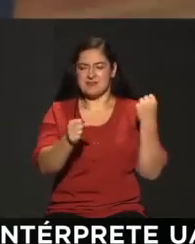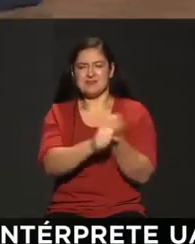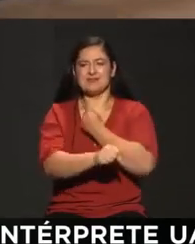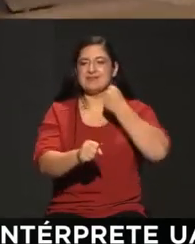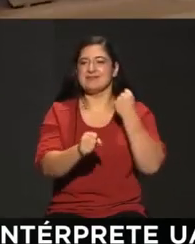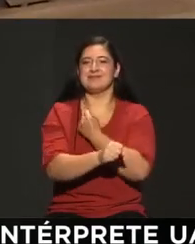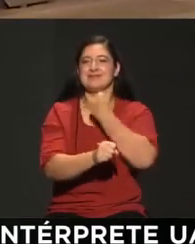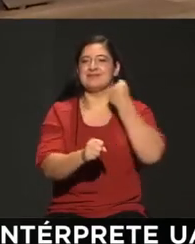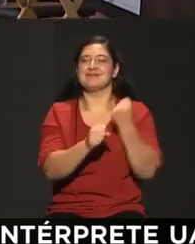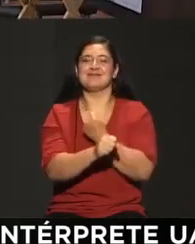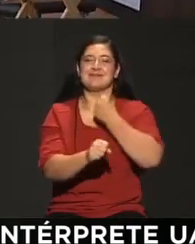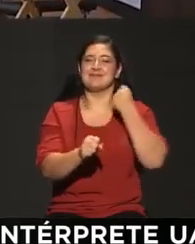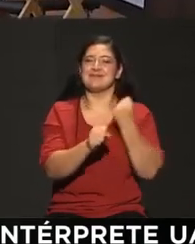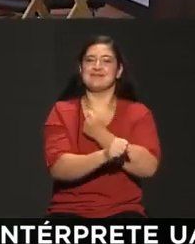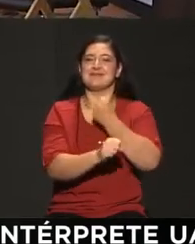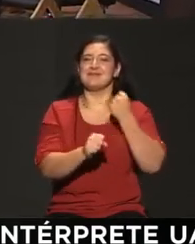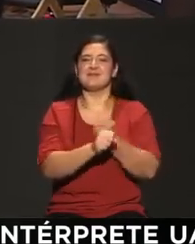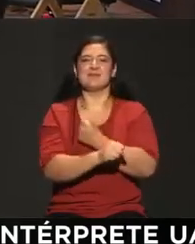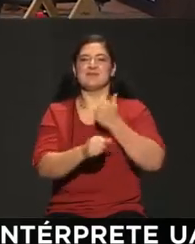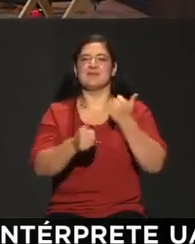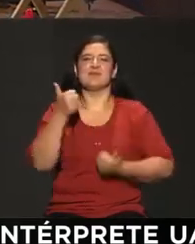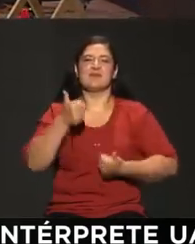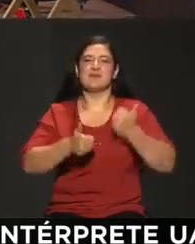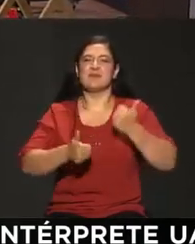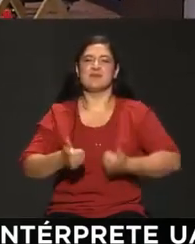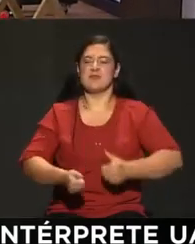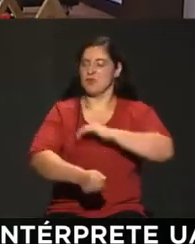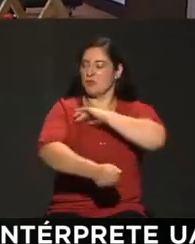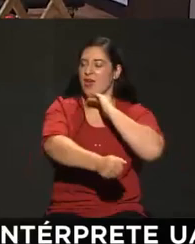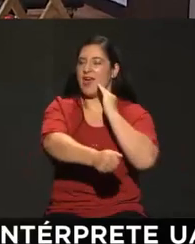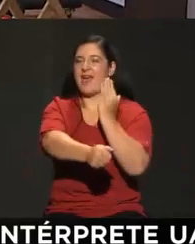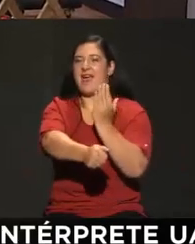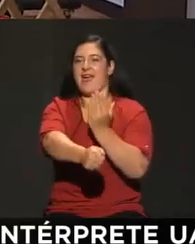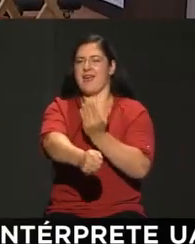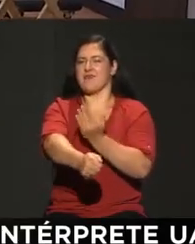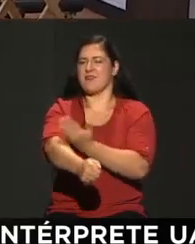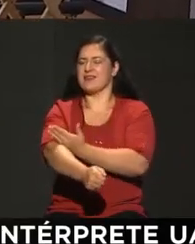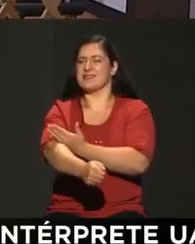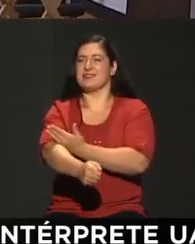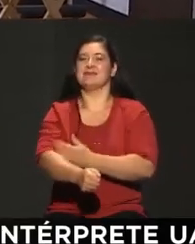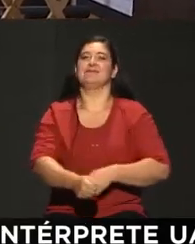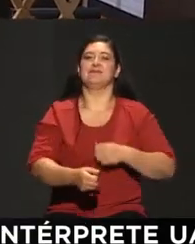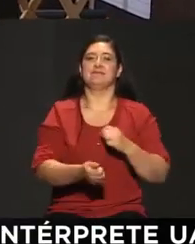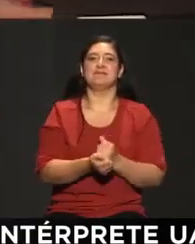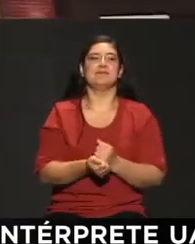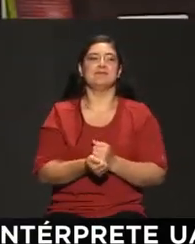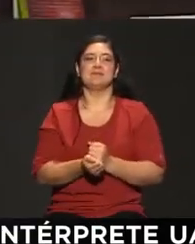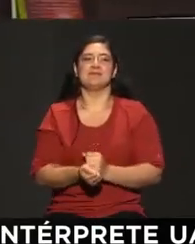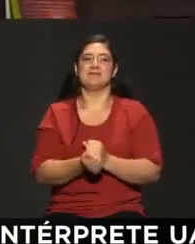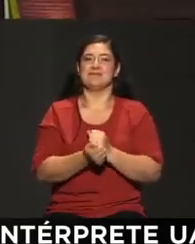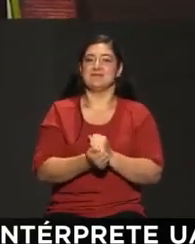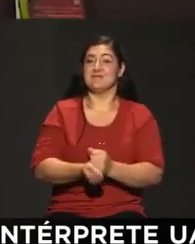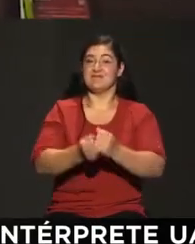A trabajar. La fuerza. La fuerza.